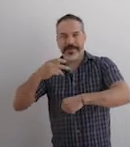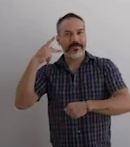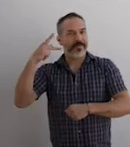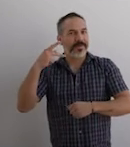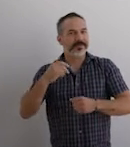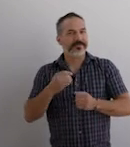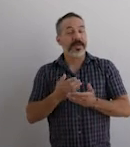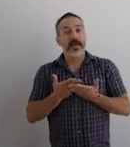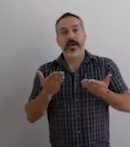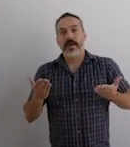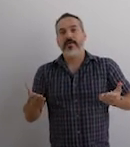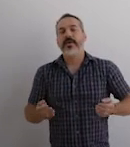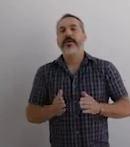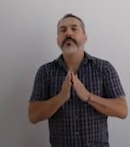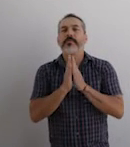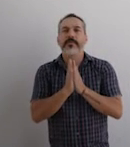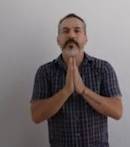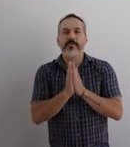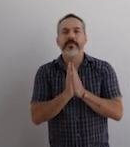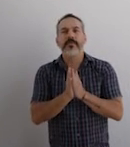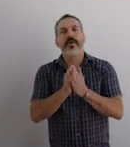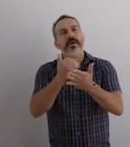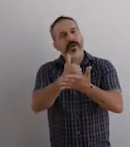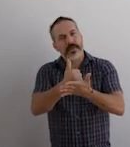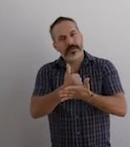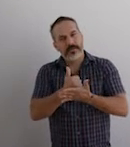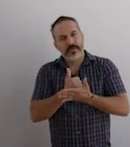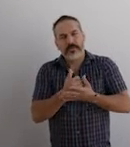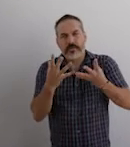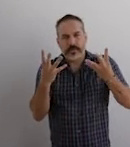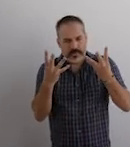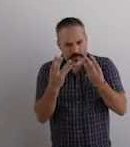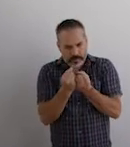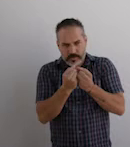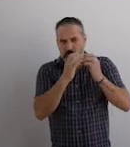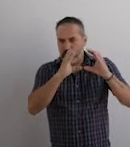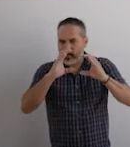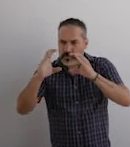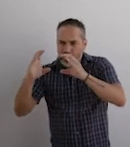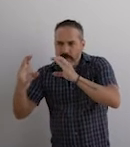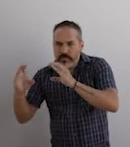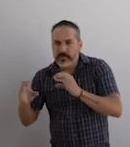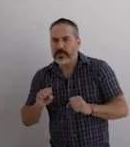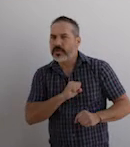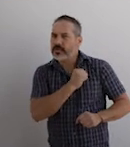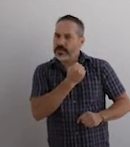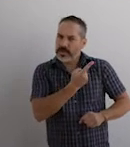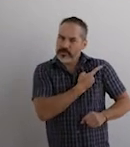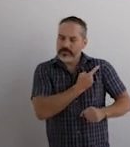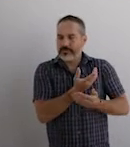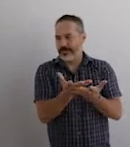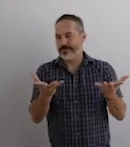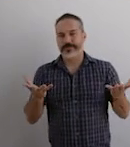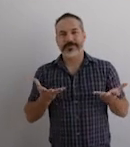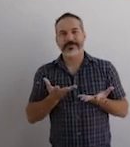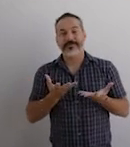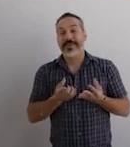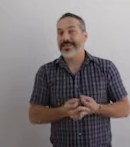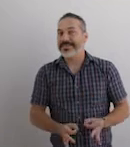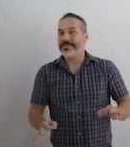poblanas. Hoy pedimos de tu apoyo para que juntos cuidemos del bienestar de todas y todos los